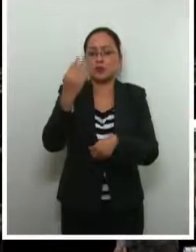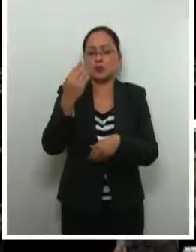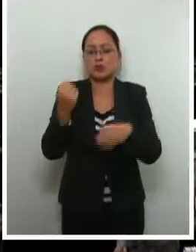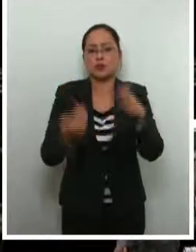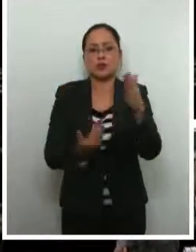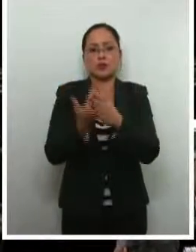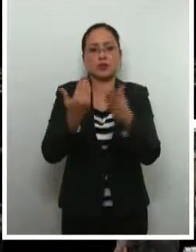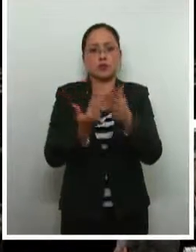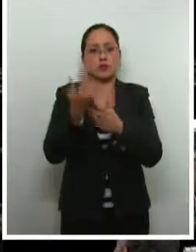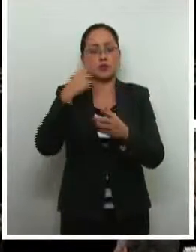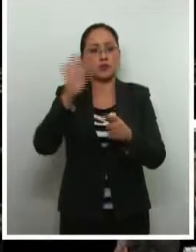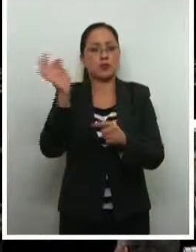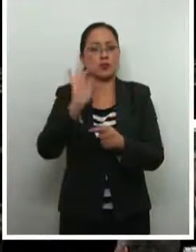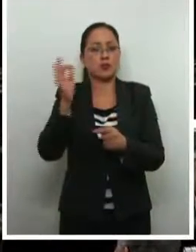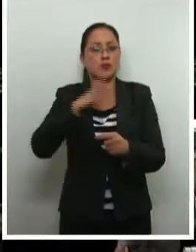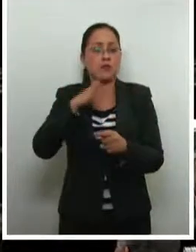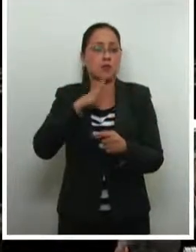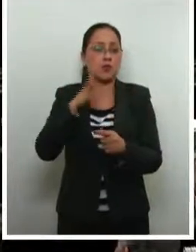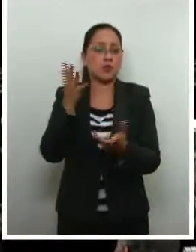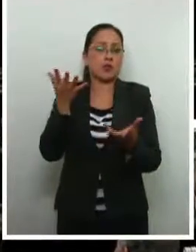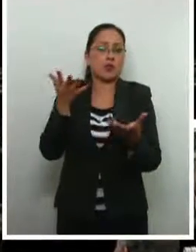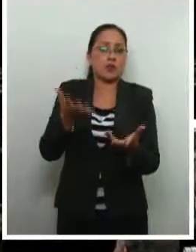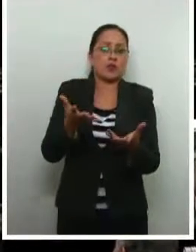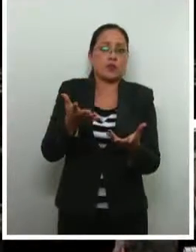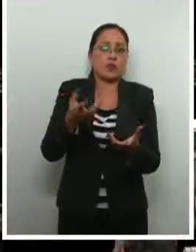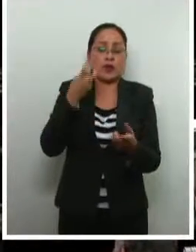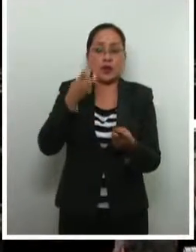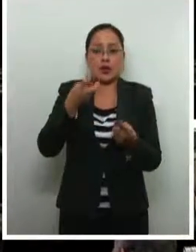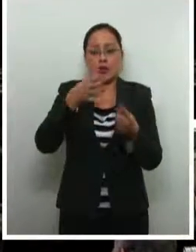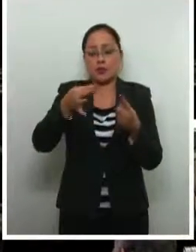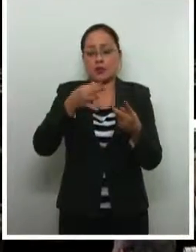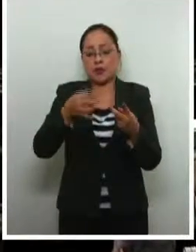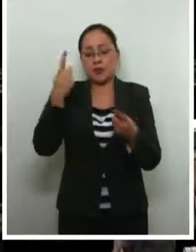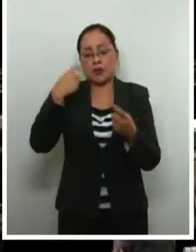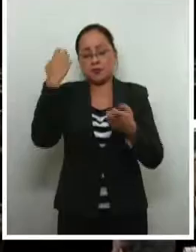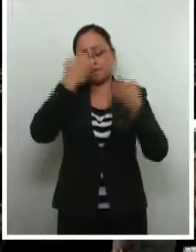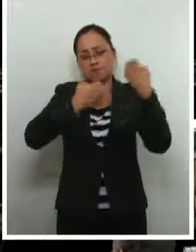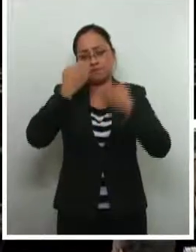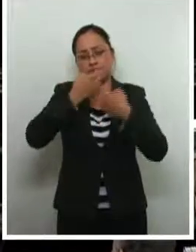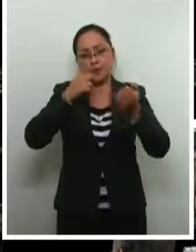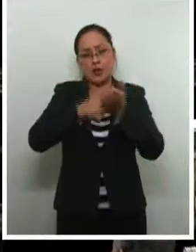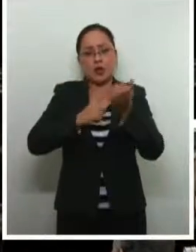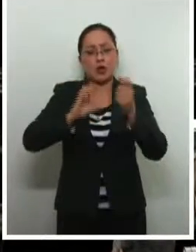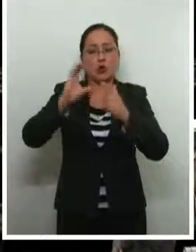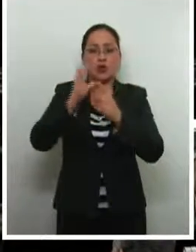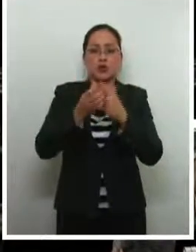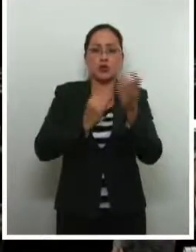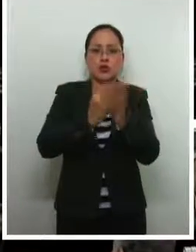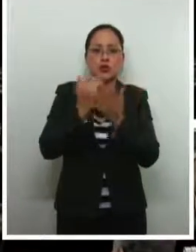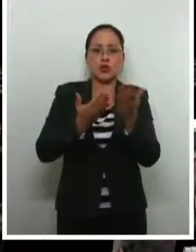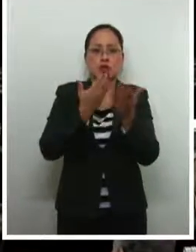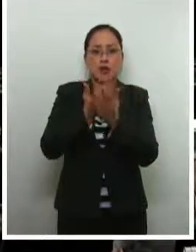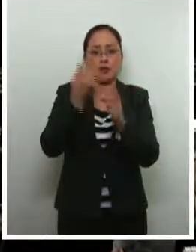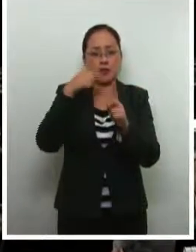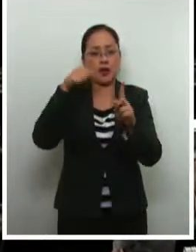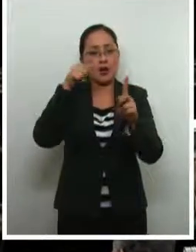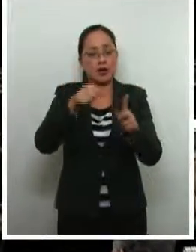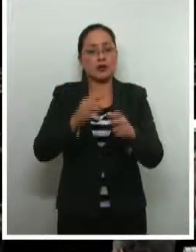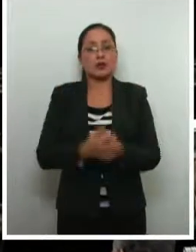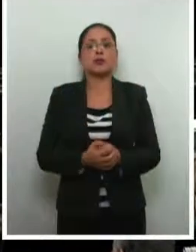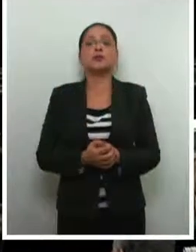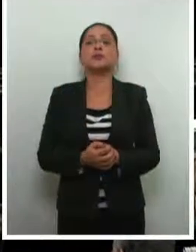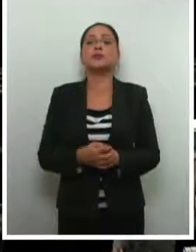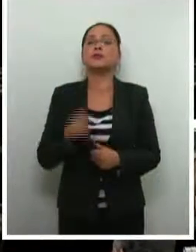mañana en caso de que existan esas remisiones de la comisión de dictamen a la misma,